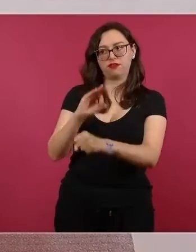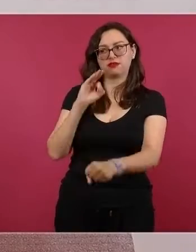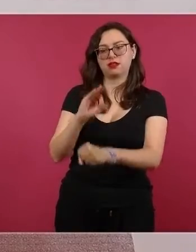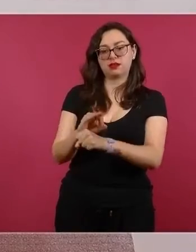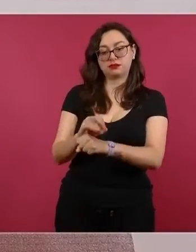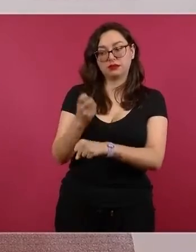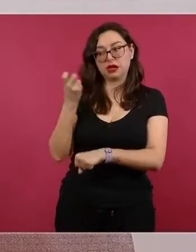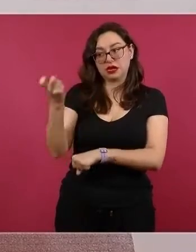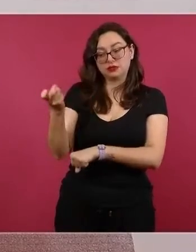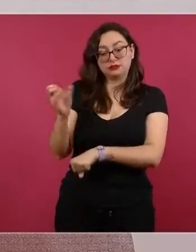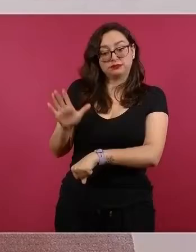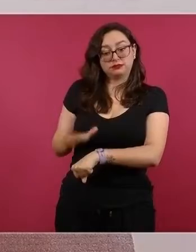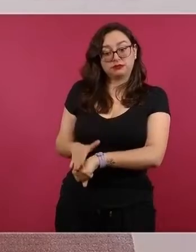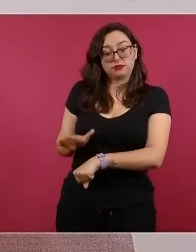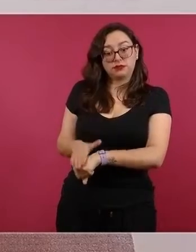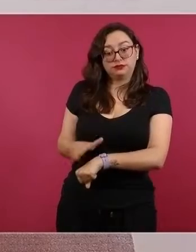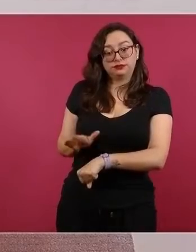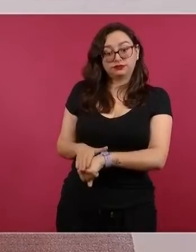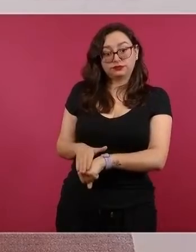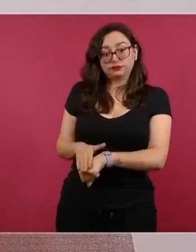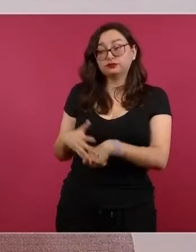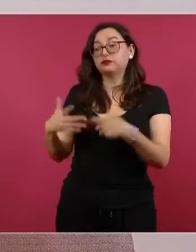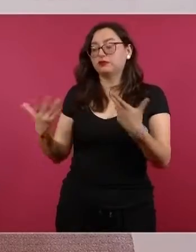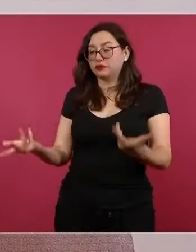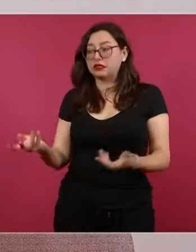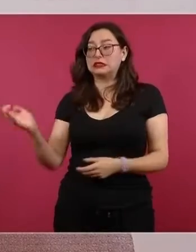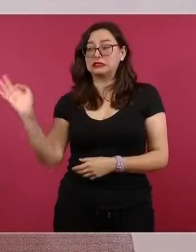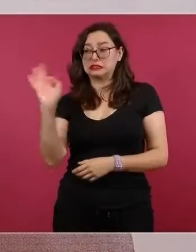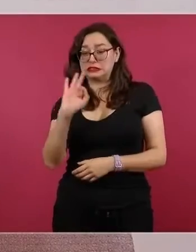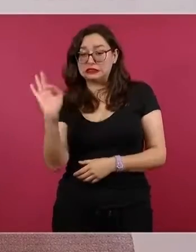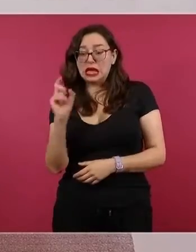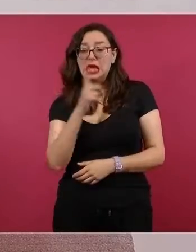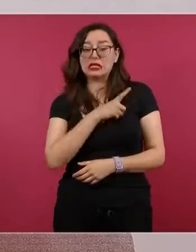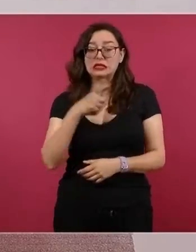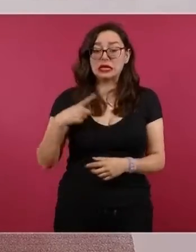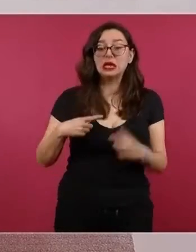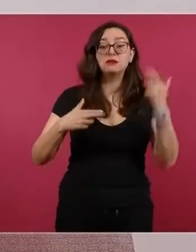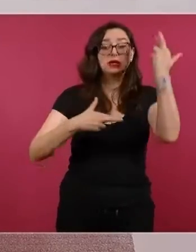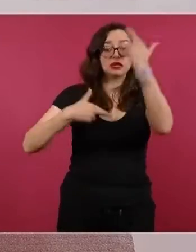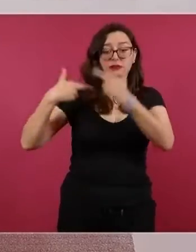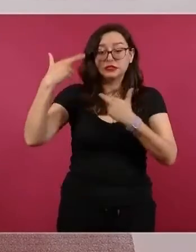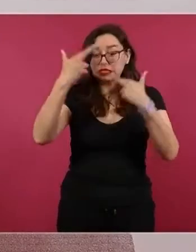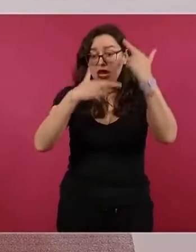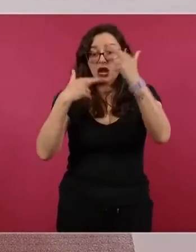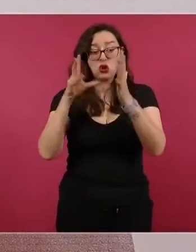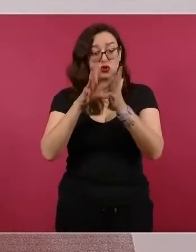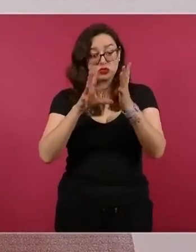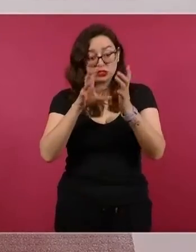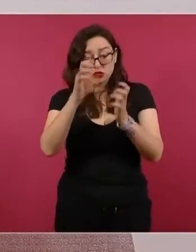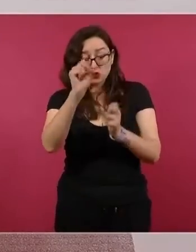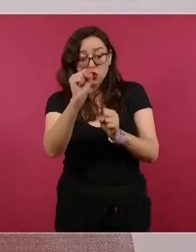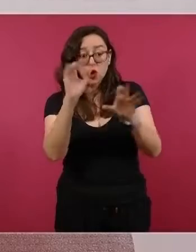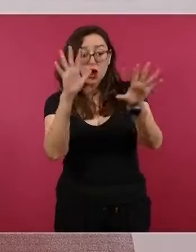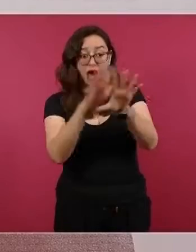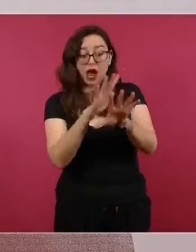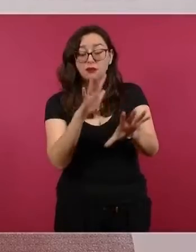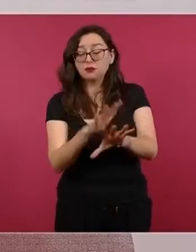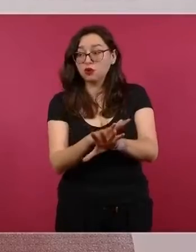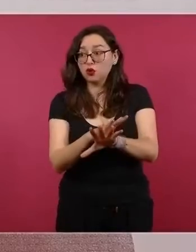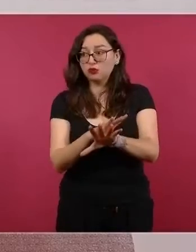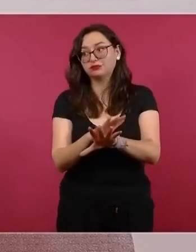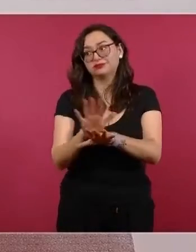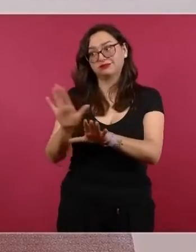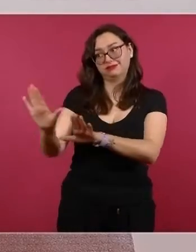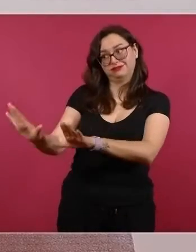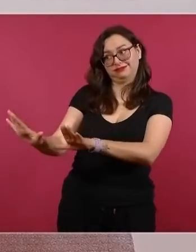Magna y que en todo caso si debe darse una evaluación y debe haber una modificación de esa Constitución, pues le corresponde